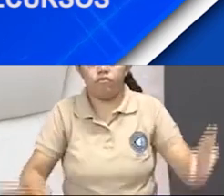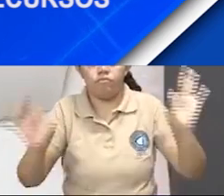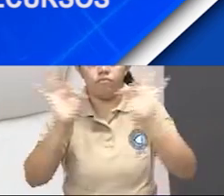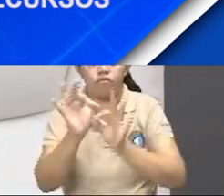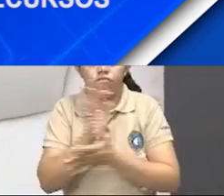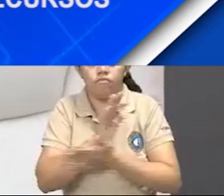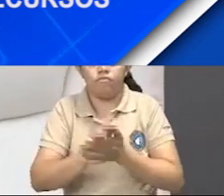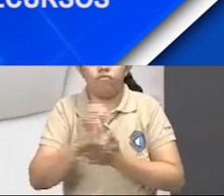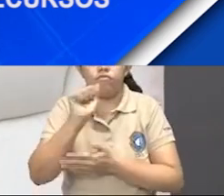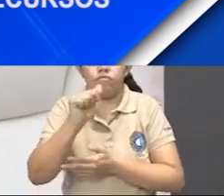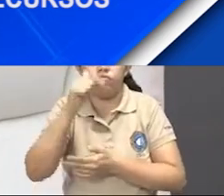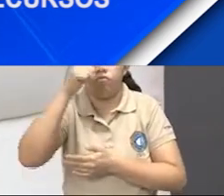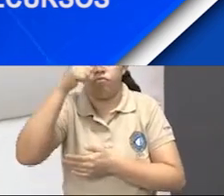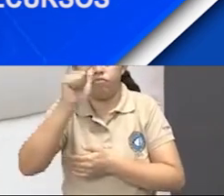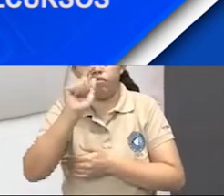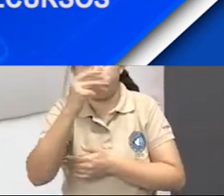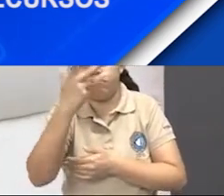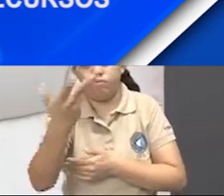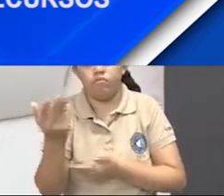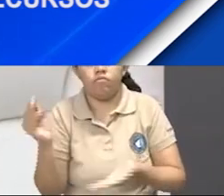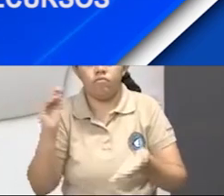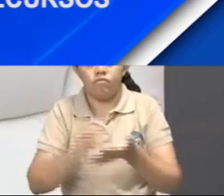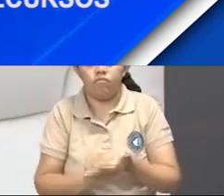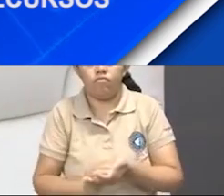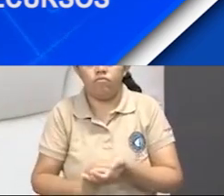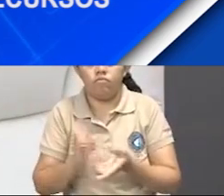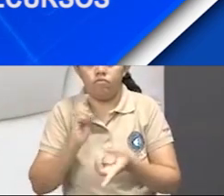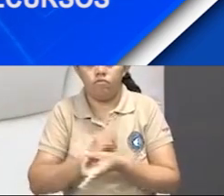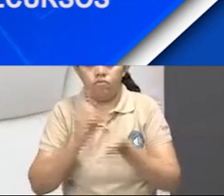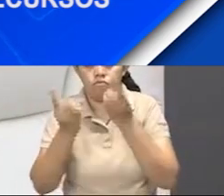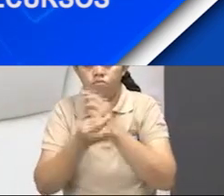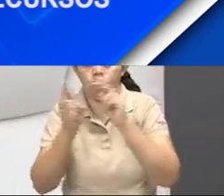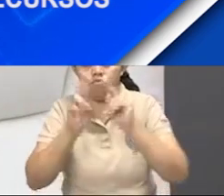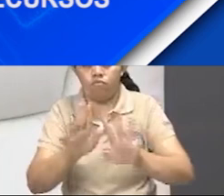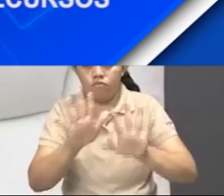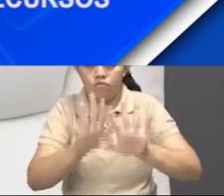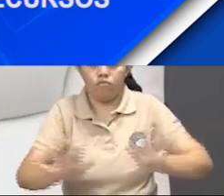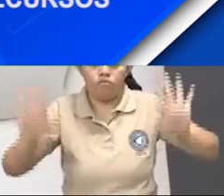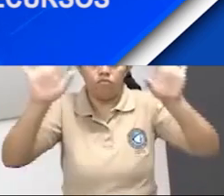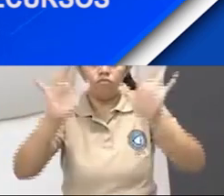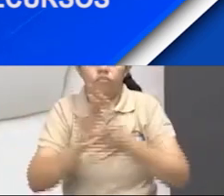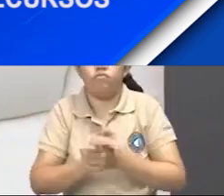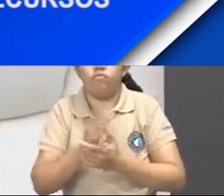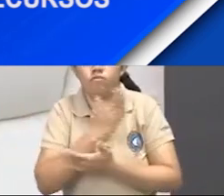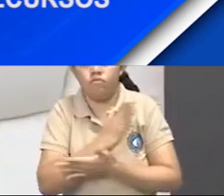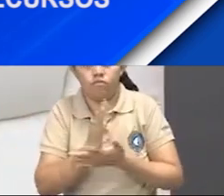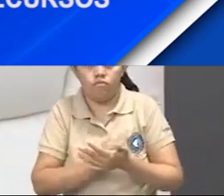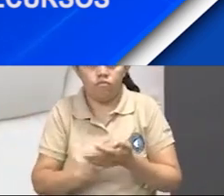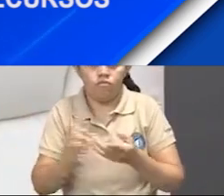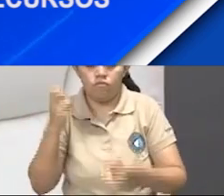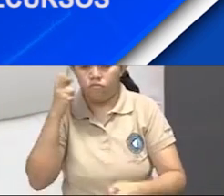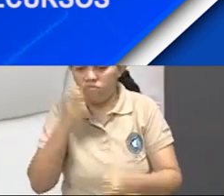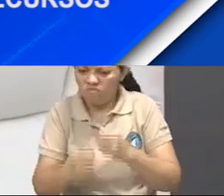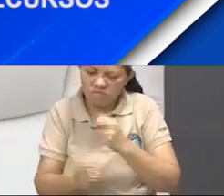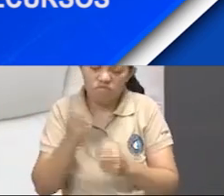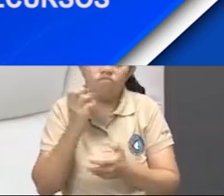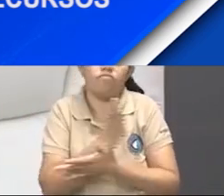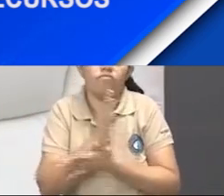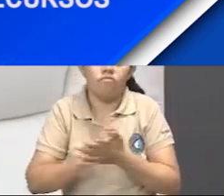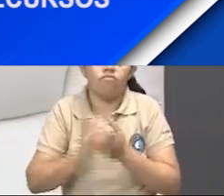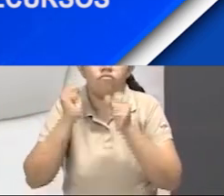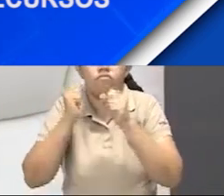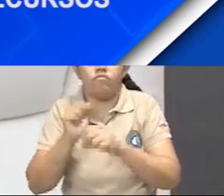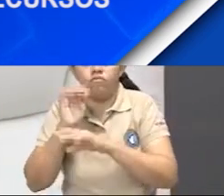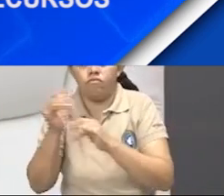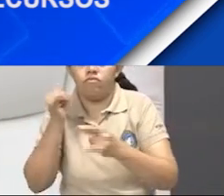la AIF 19, como lo son el cambio climático, fragilidad, conflicto y violencia,